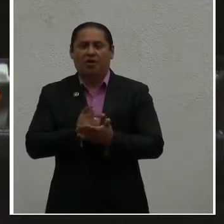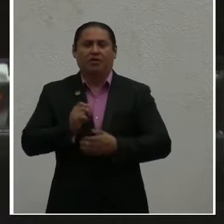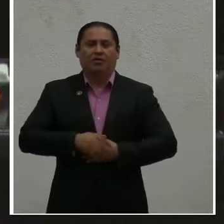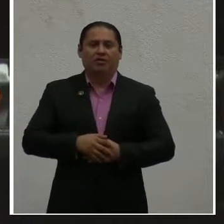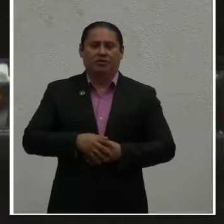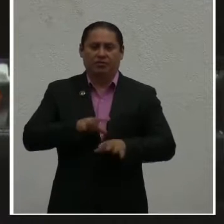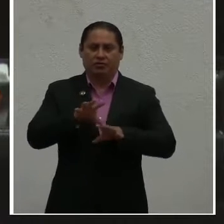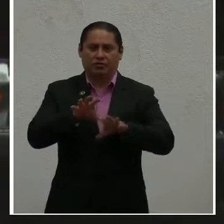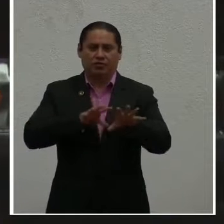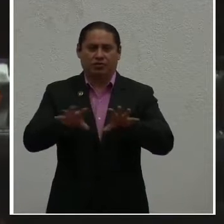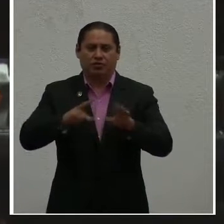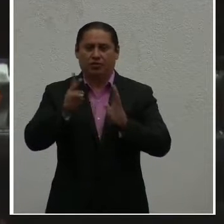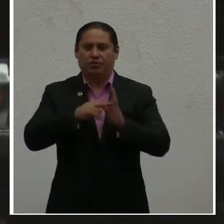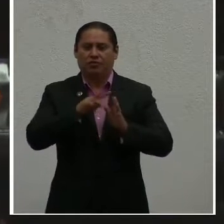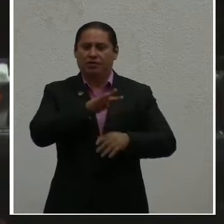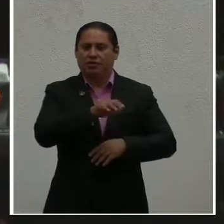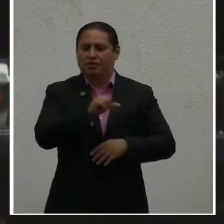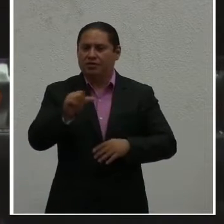Sectoriales